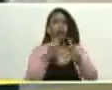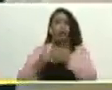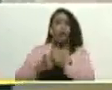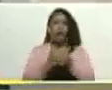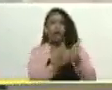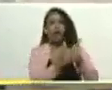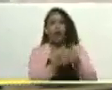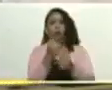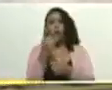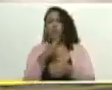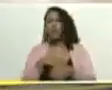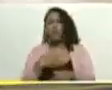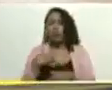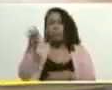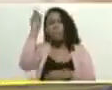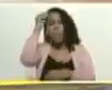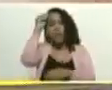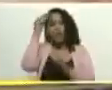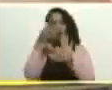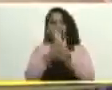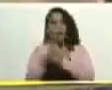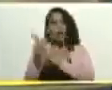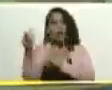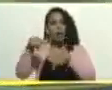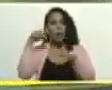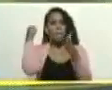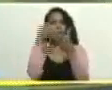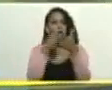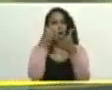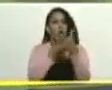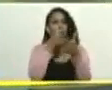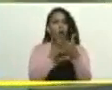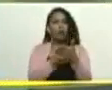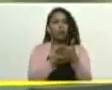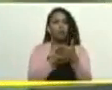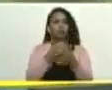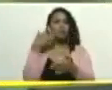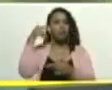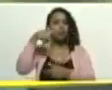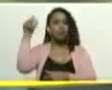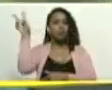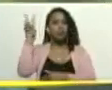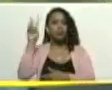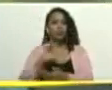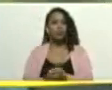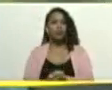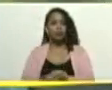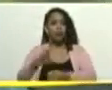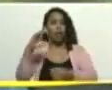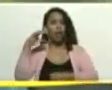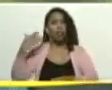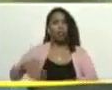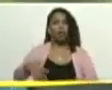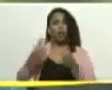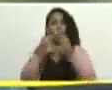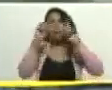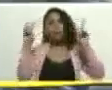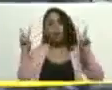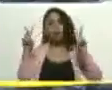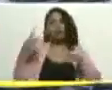Y cuánto podemos aprender en esta lucha por la dignidad de Venezuela por el derecho a la paz por el derecho